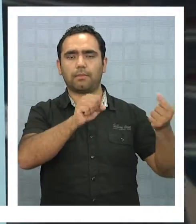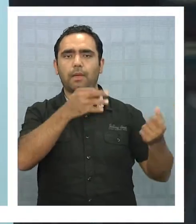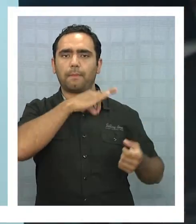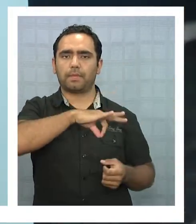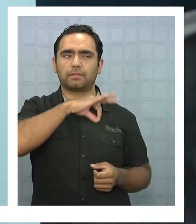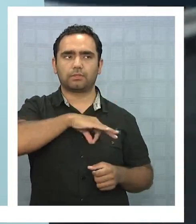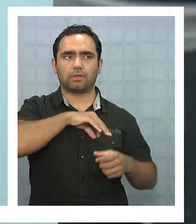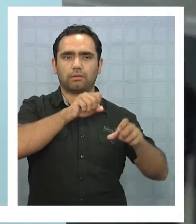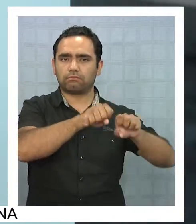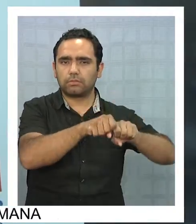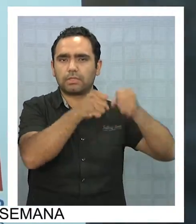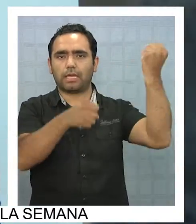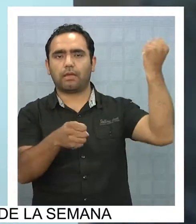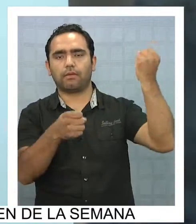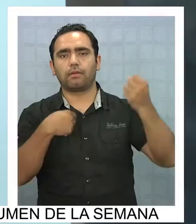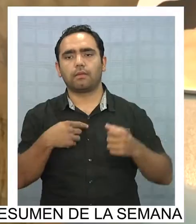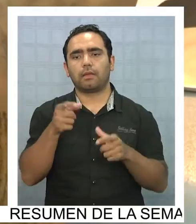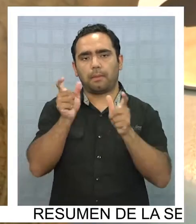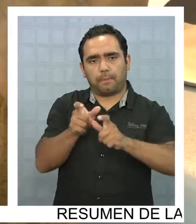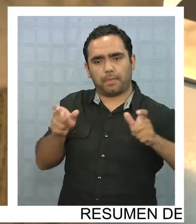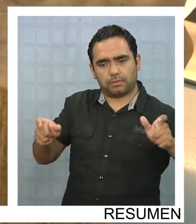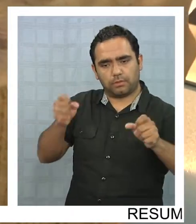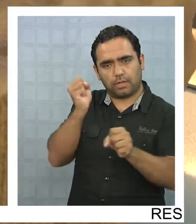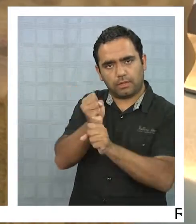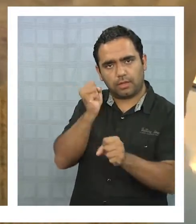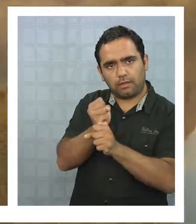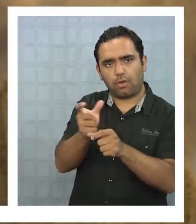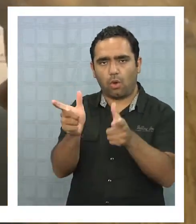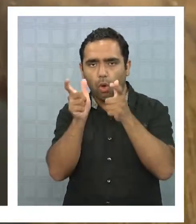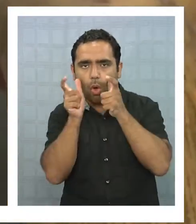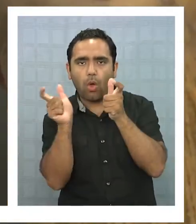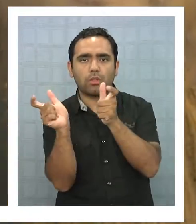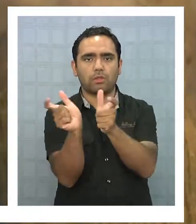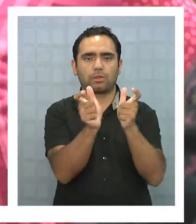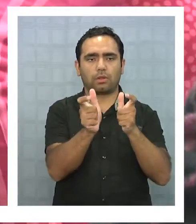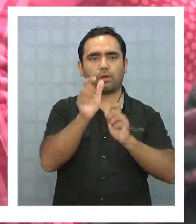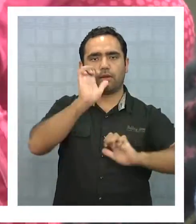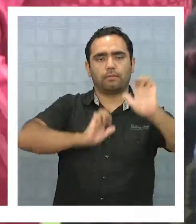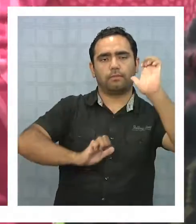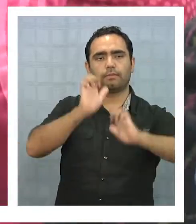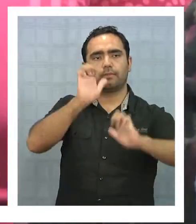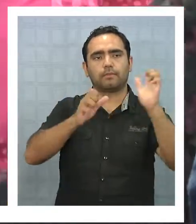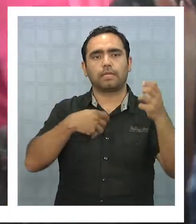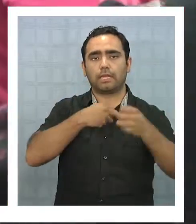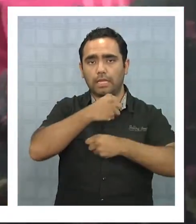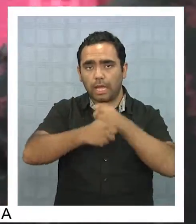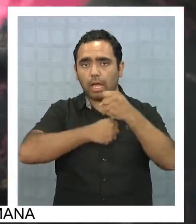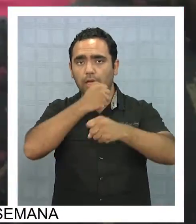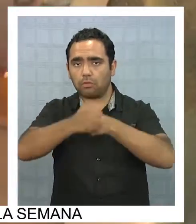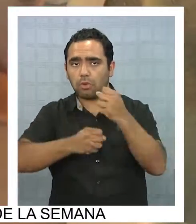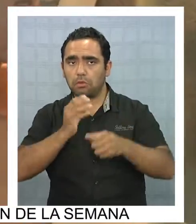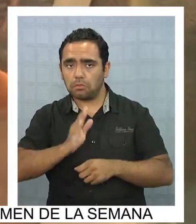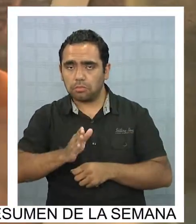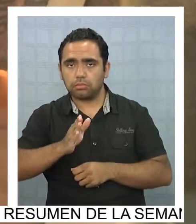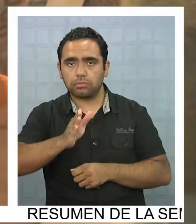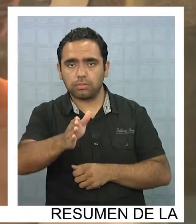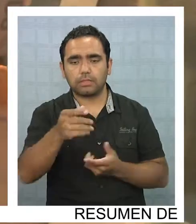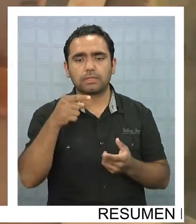los mismos trabajadores tomaran el control de estas empresas. Luego de un par de años de funcionamiento,